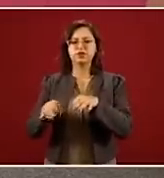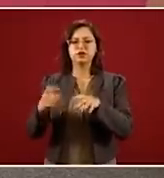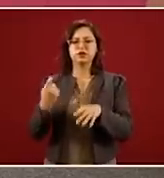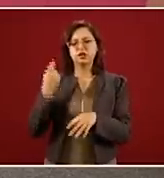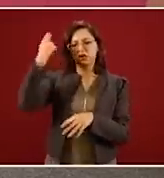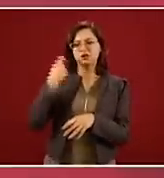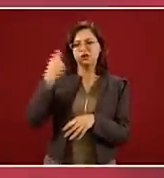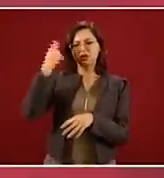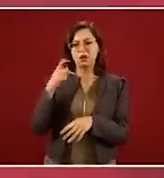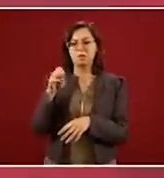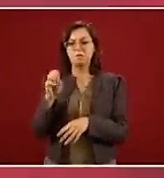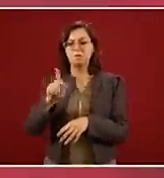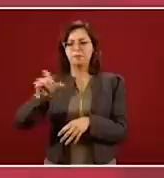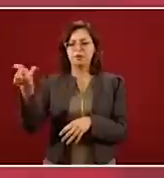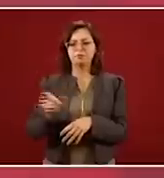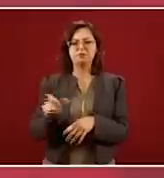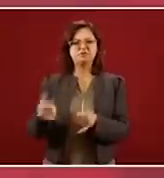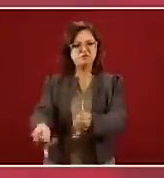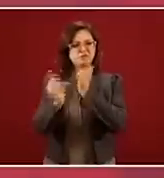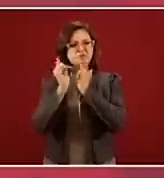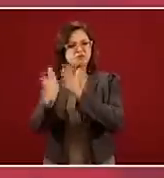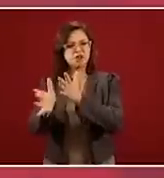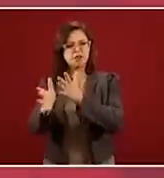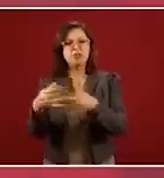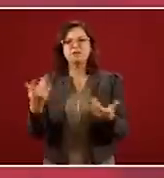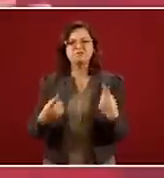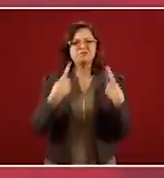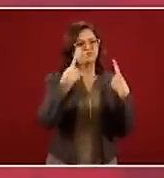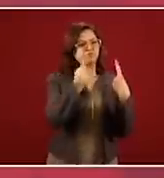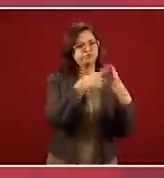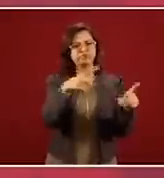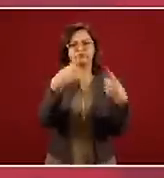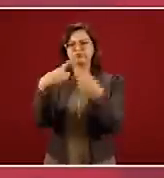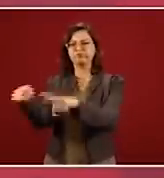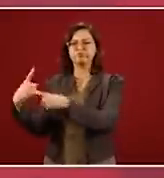jubilados de Pemex que se planteó aquí, en fin,